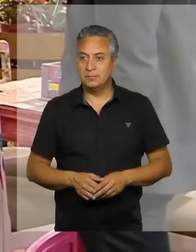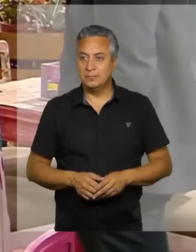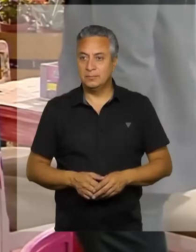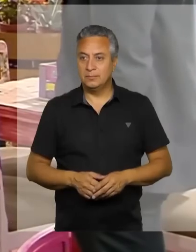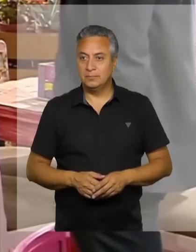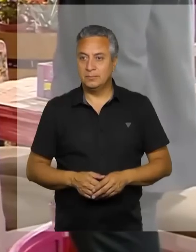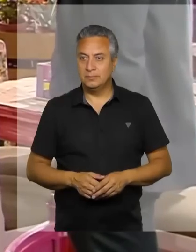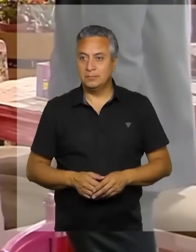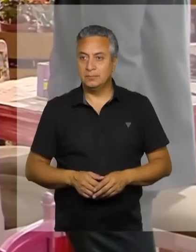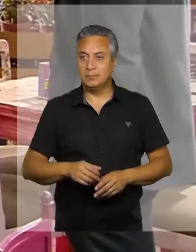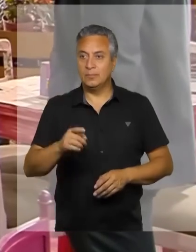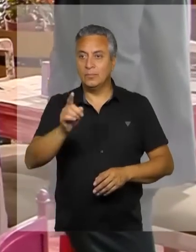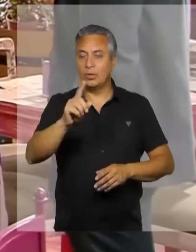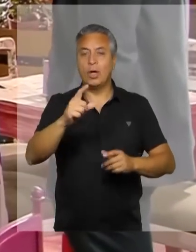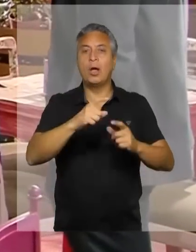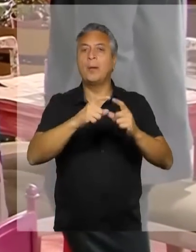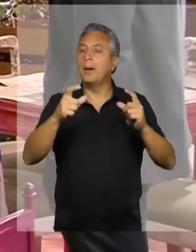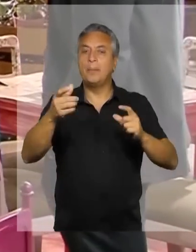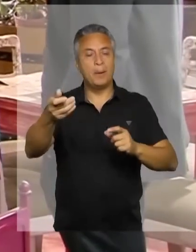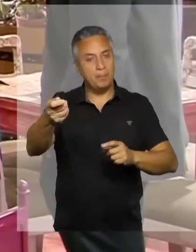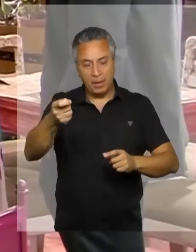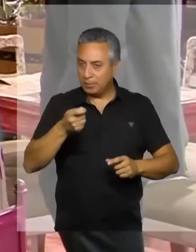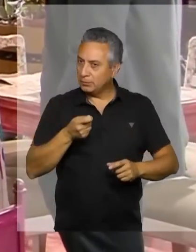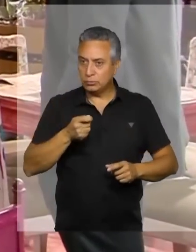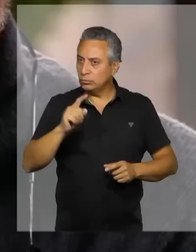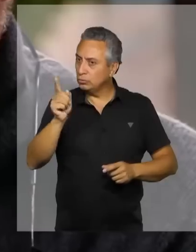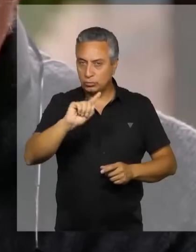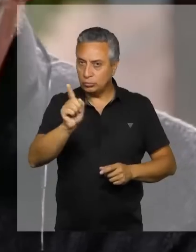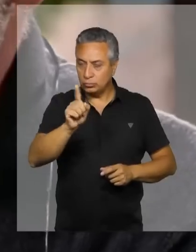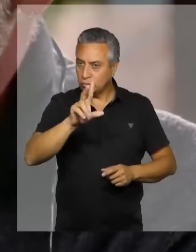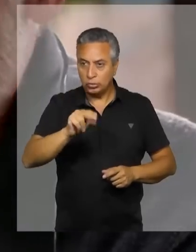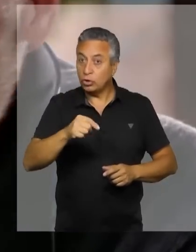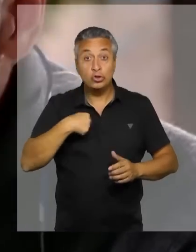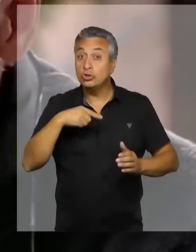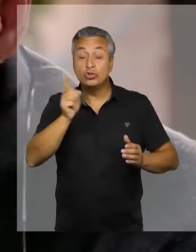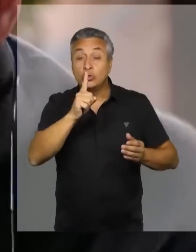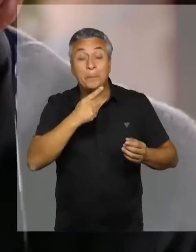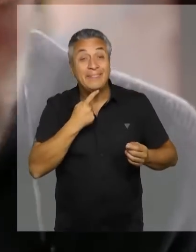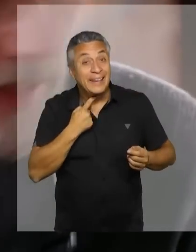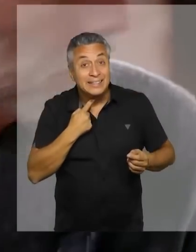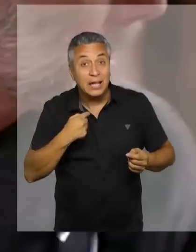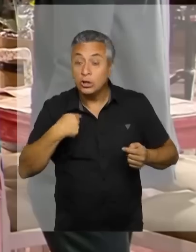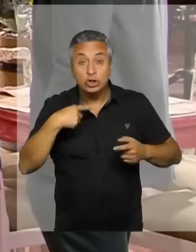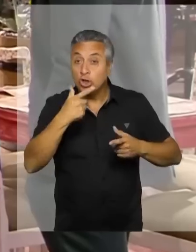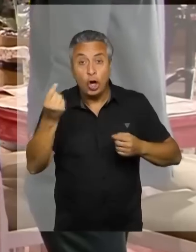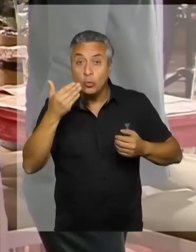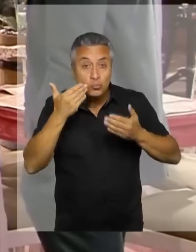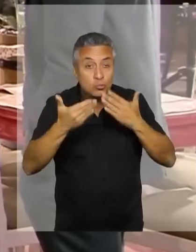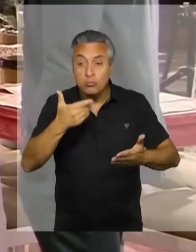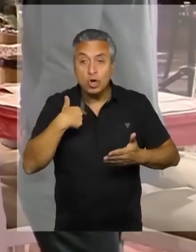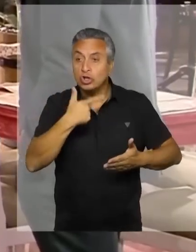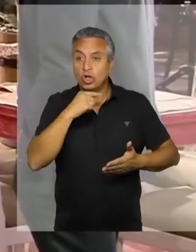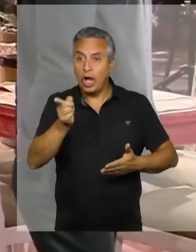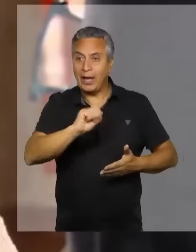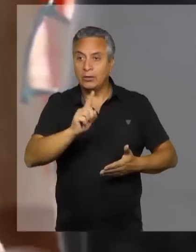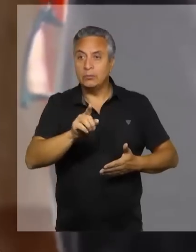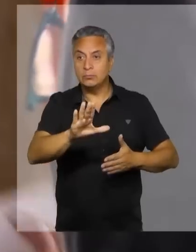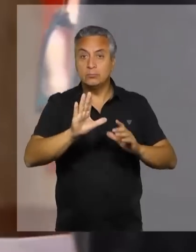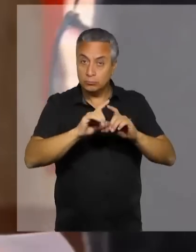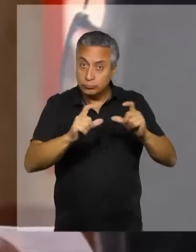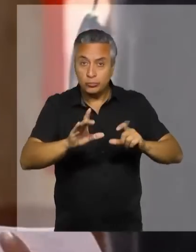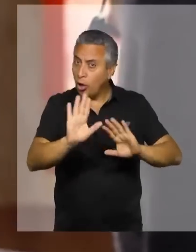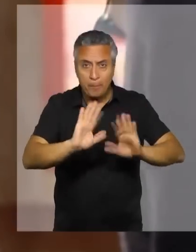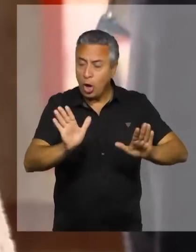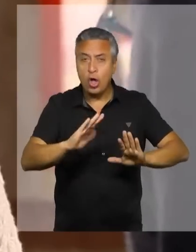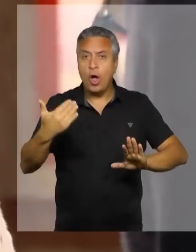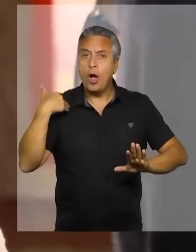No, pasa para acá. Oye. No me interesa. No quiero su limosna. Pero pásame para acá. Bueno, si son limosna no importa,